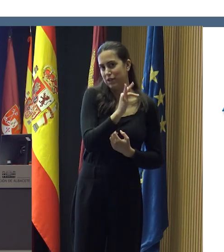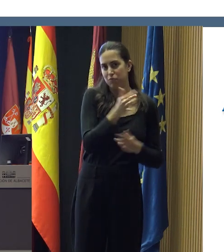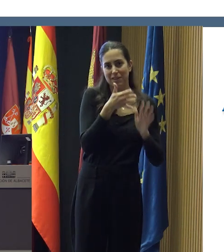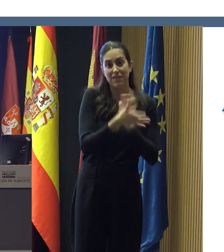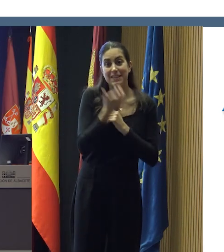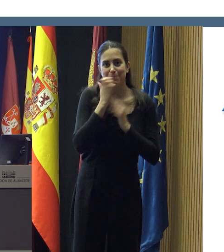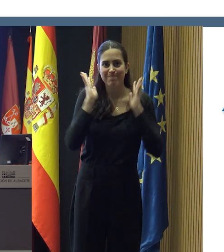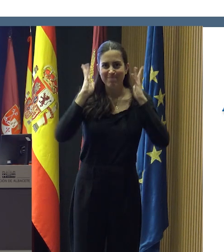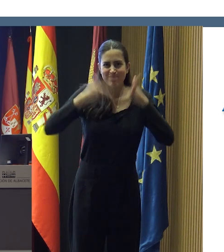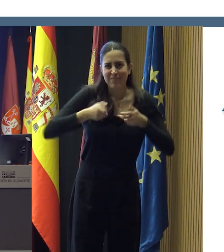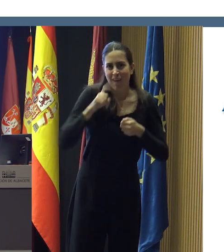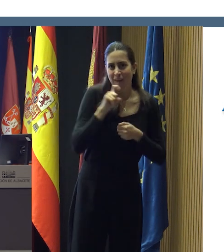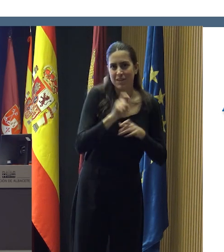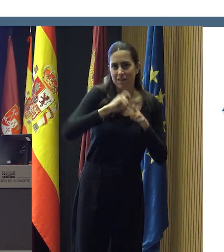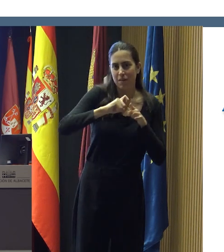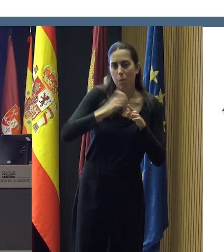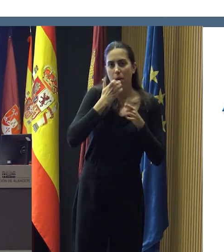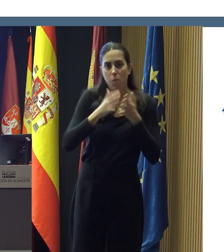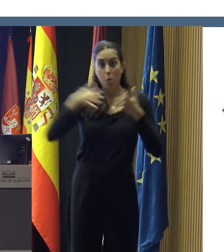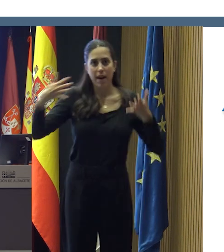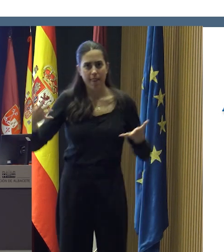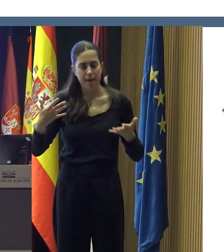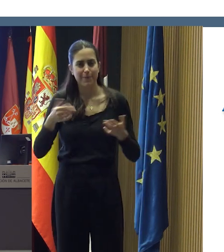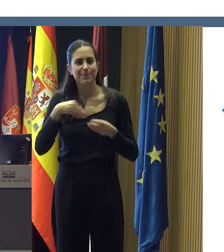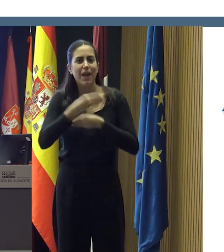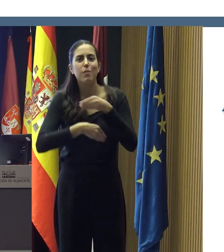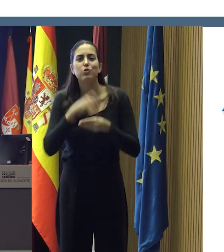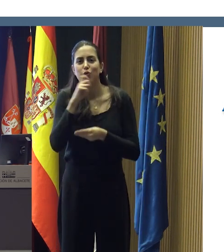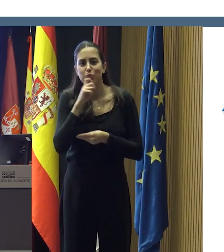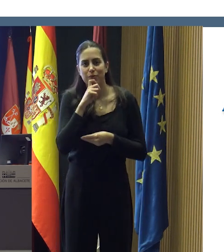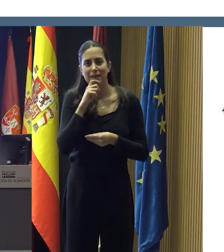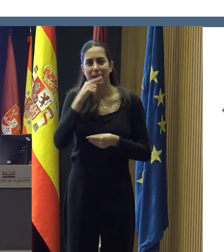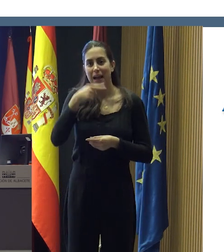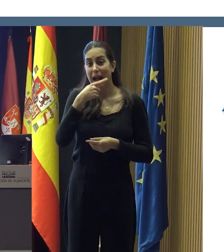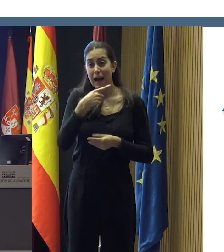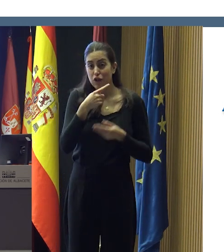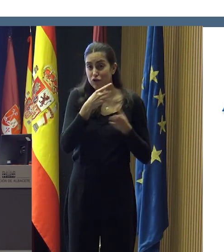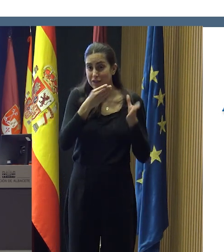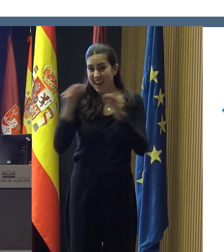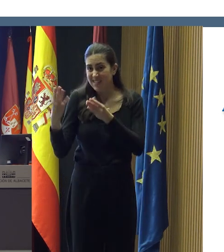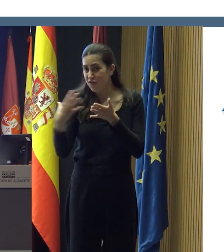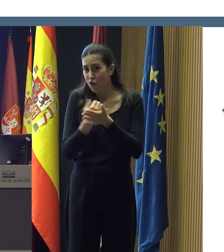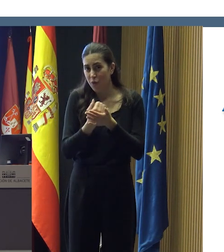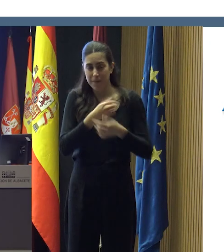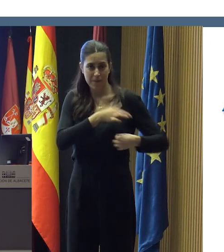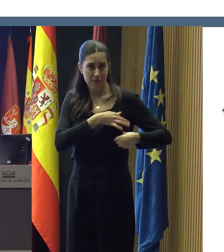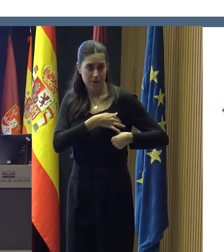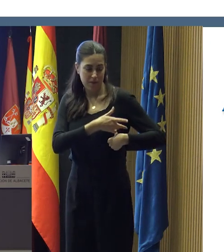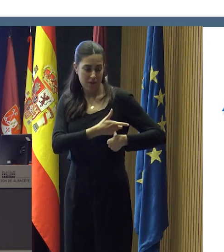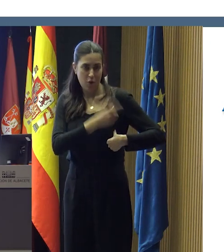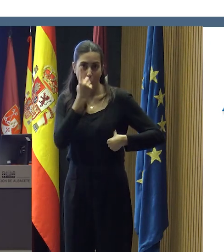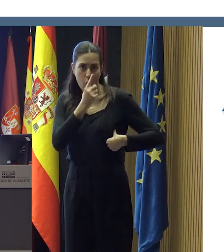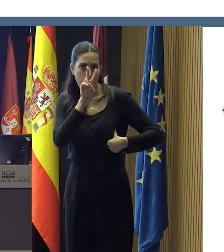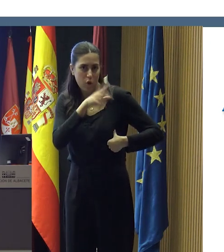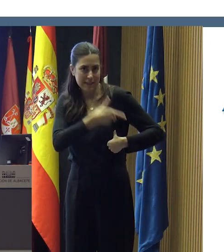poco agresivo, os ha visto que el tamaño es muy grande, lo que se hace es que de todos los ganglios que hay en la axila se extirpan uno